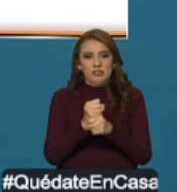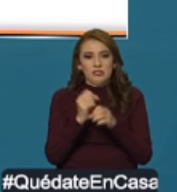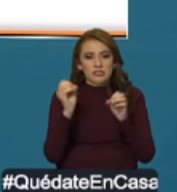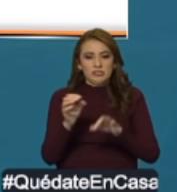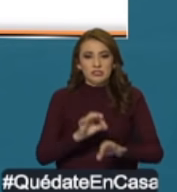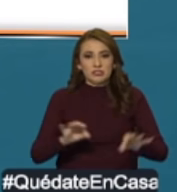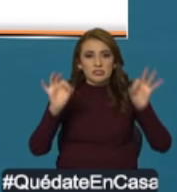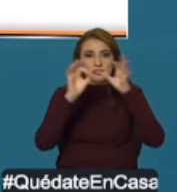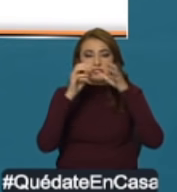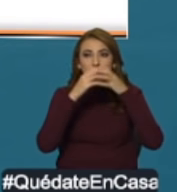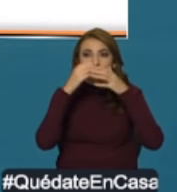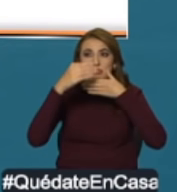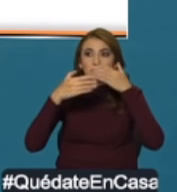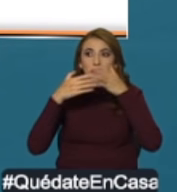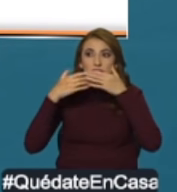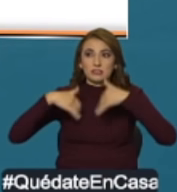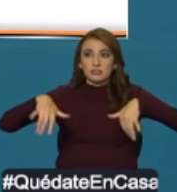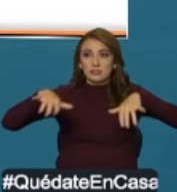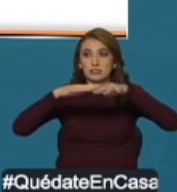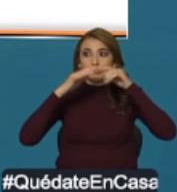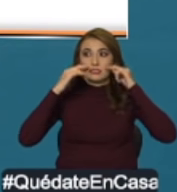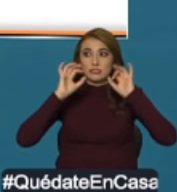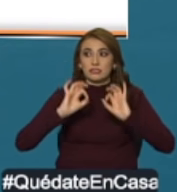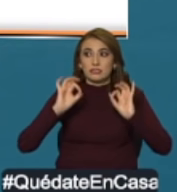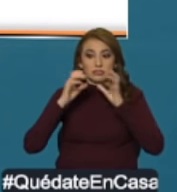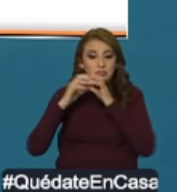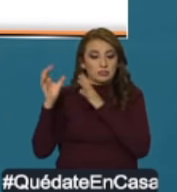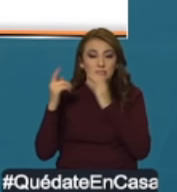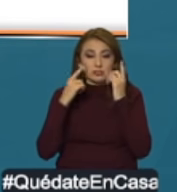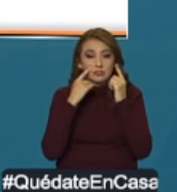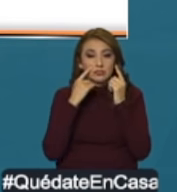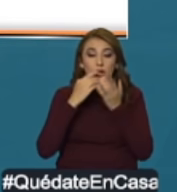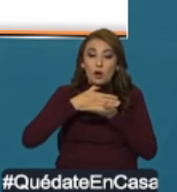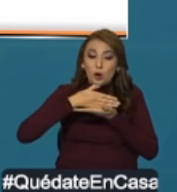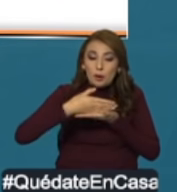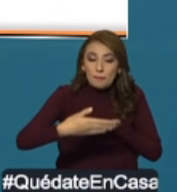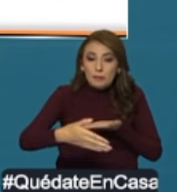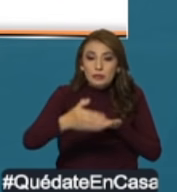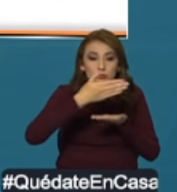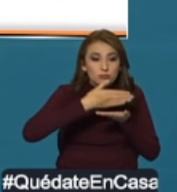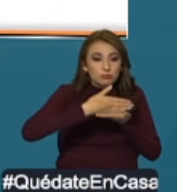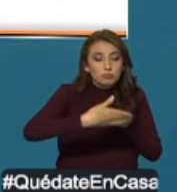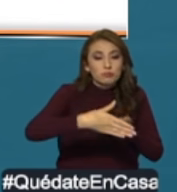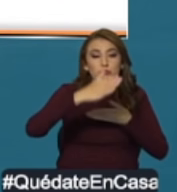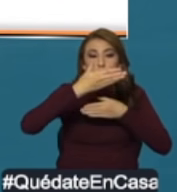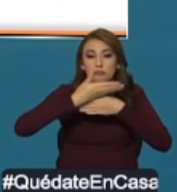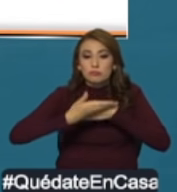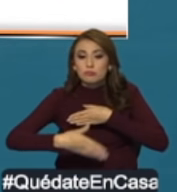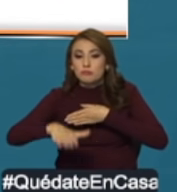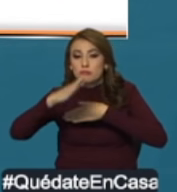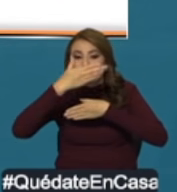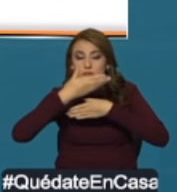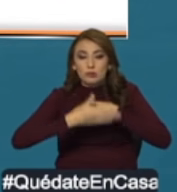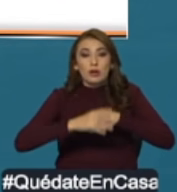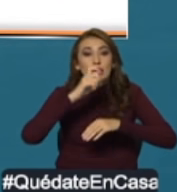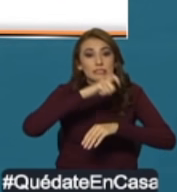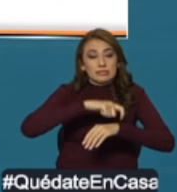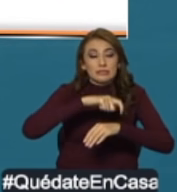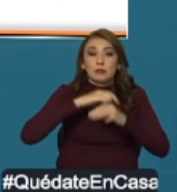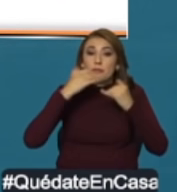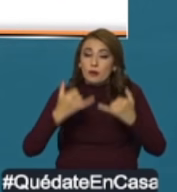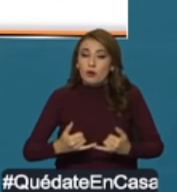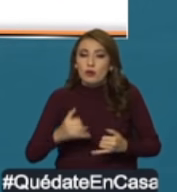seguridad posible. El transcurso de la epidemia en el Ecuador hasta este momento